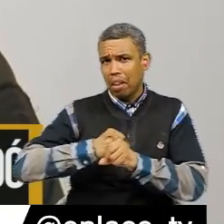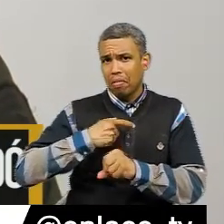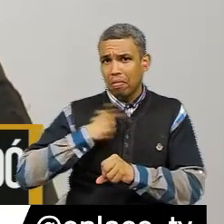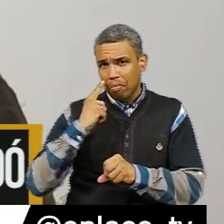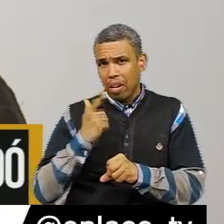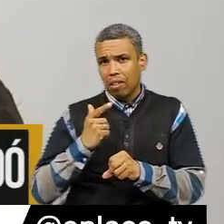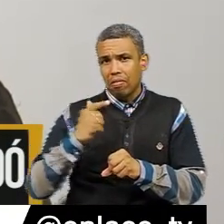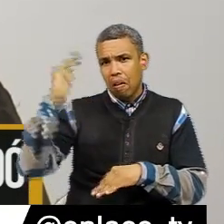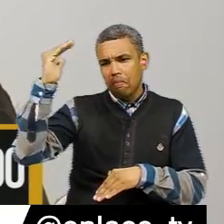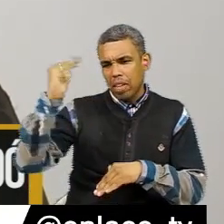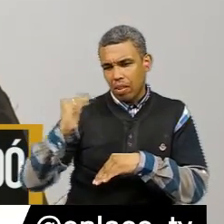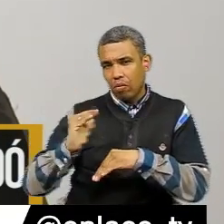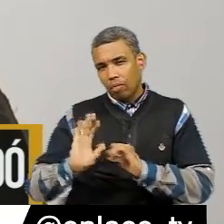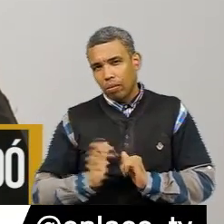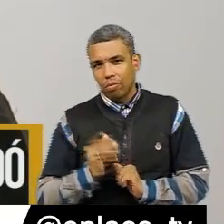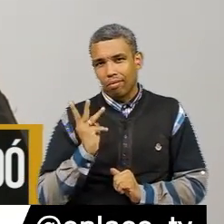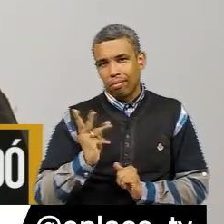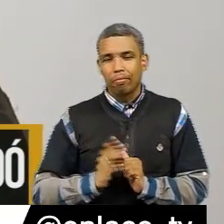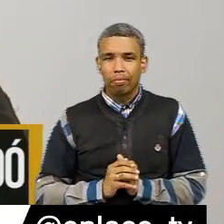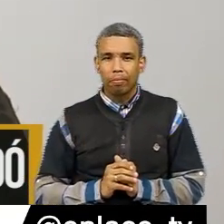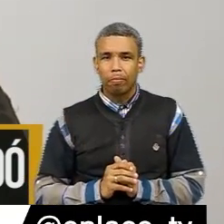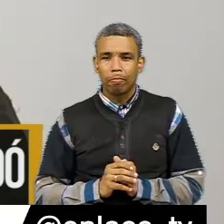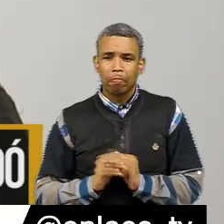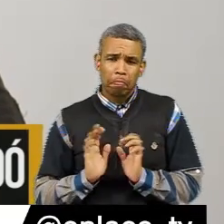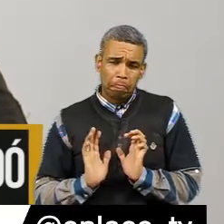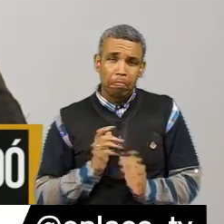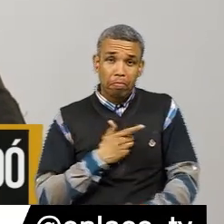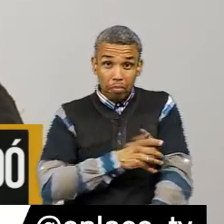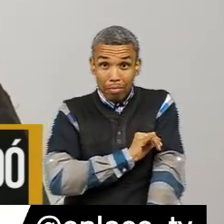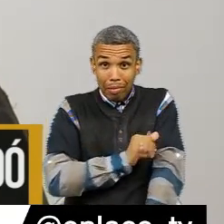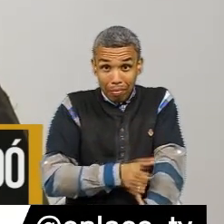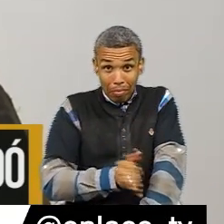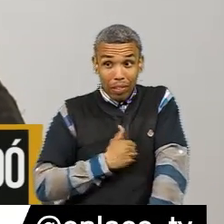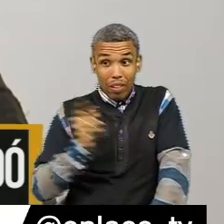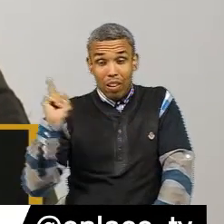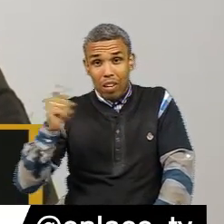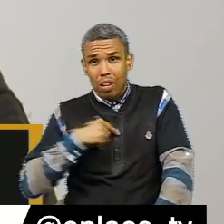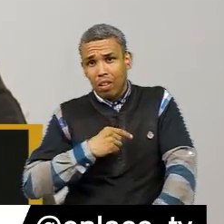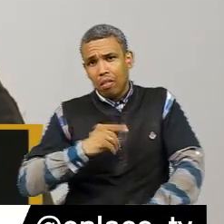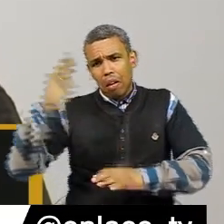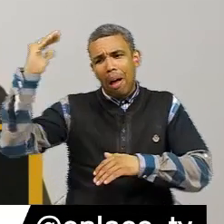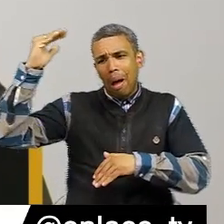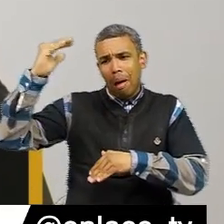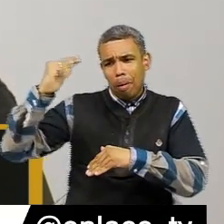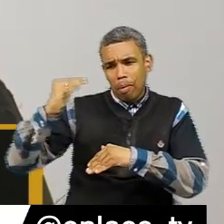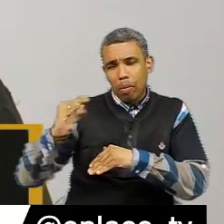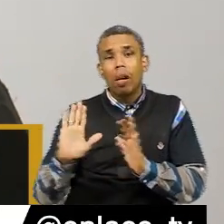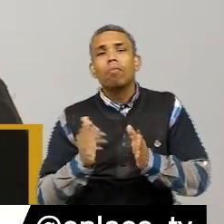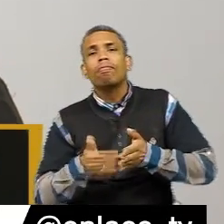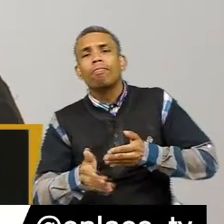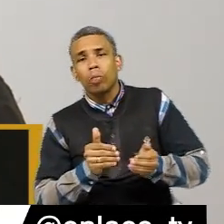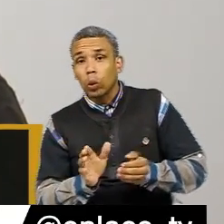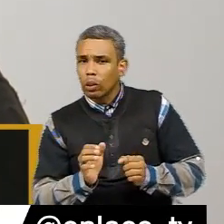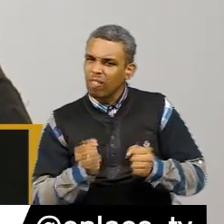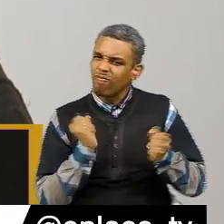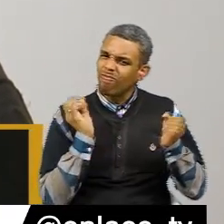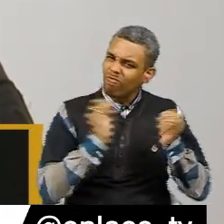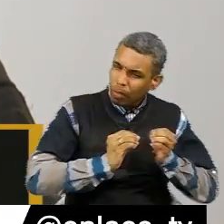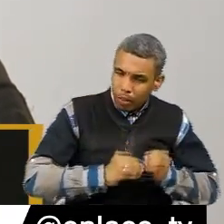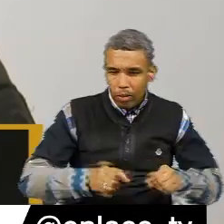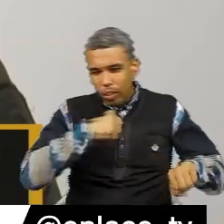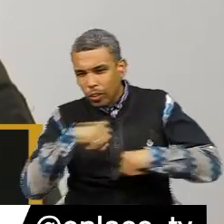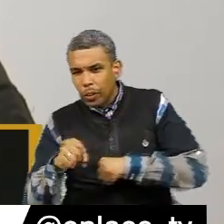común allá en el municipio de Yondó. Sin embargo, pues la Policía Nacional seguimos trabajando, generando los